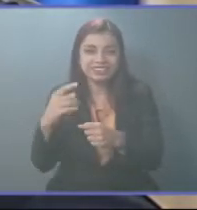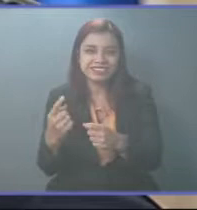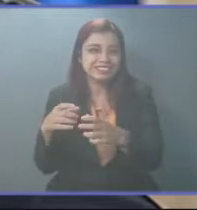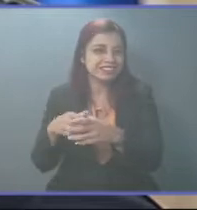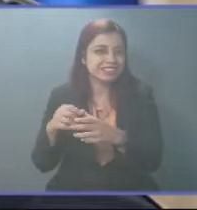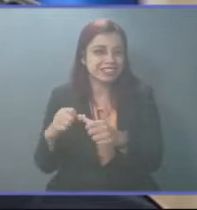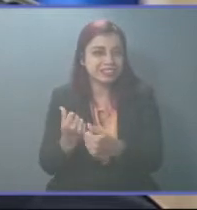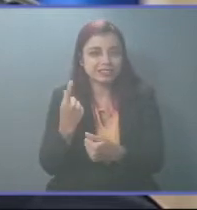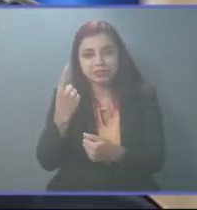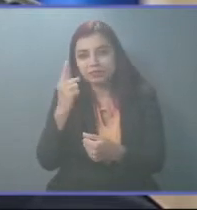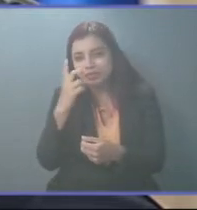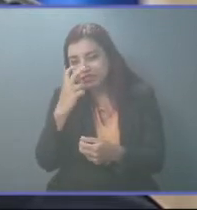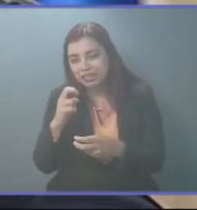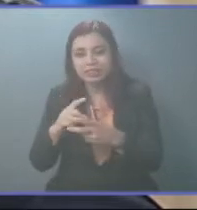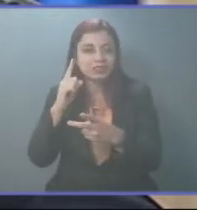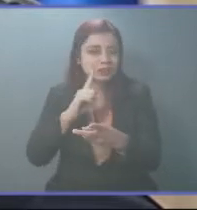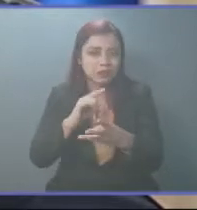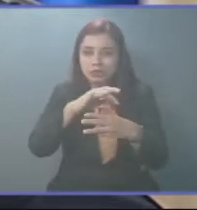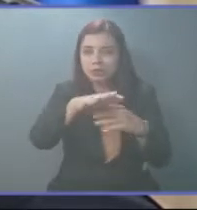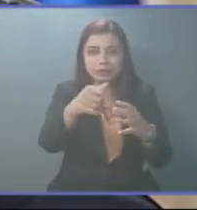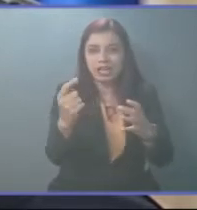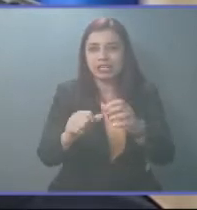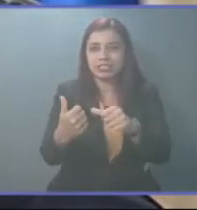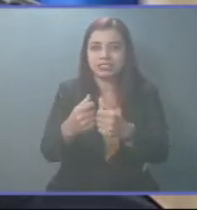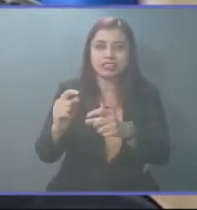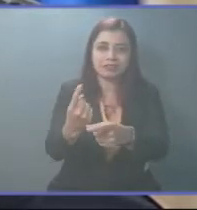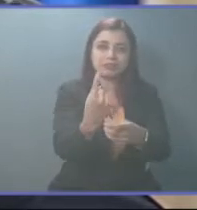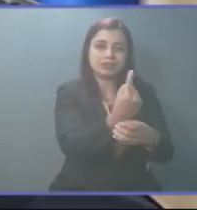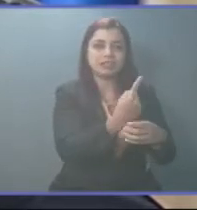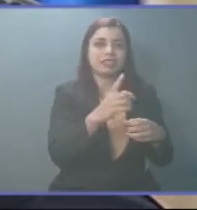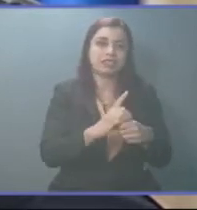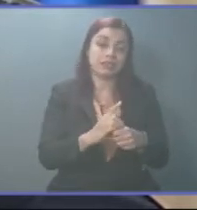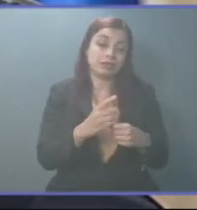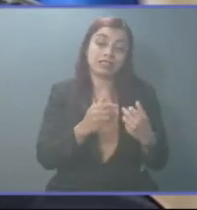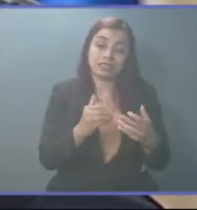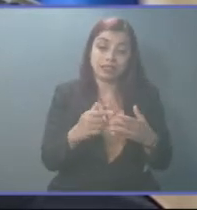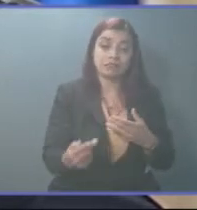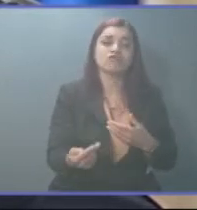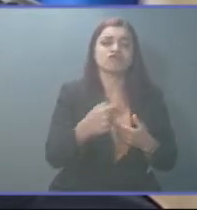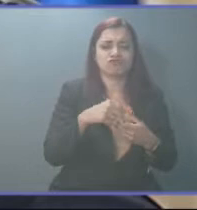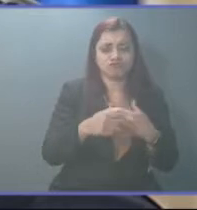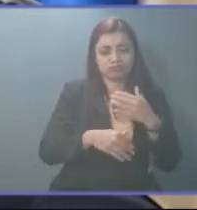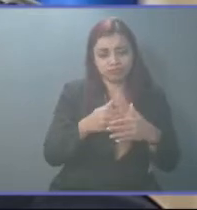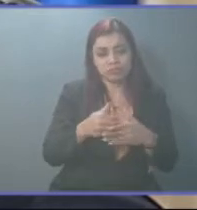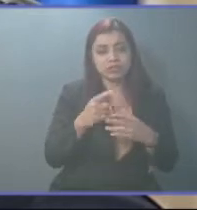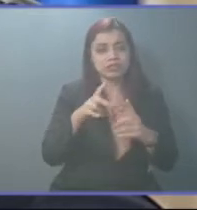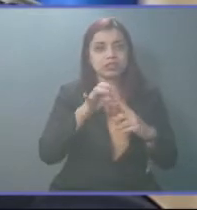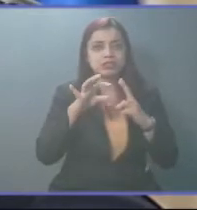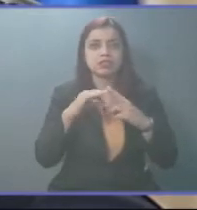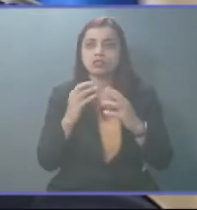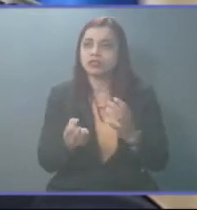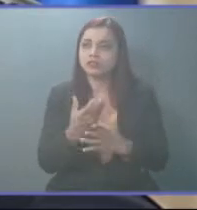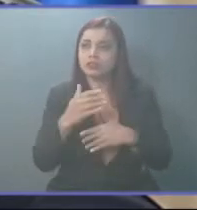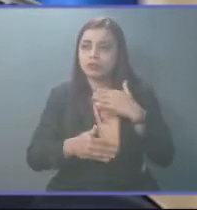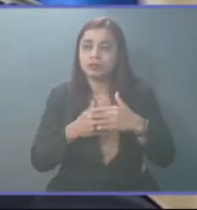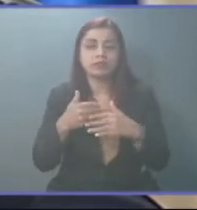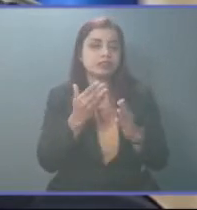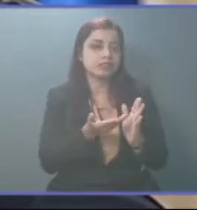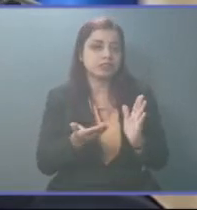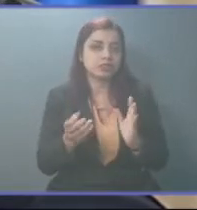y en la reglamentación vigente. Esta transición comprenderá las adecuaciones de los recursos económicos, régimen de personal, contratación y patrimonio, entre